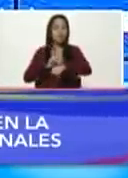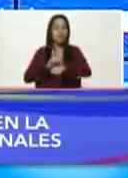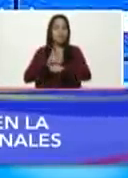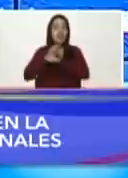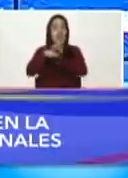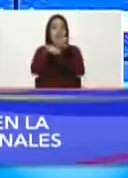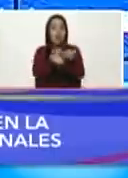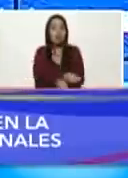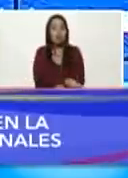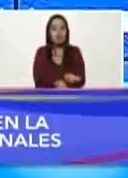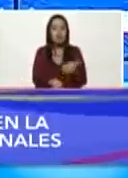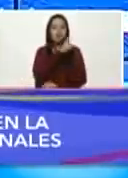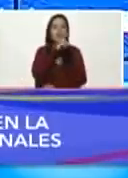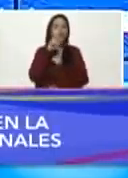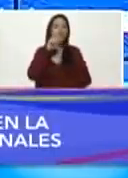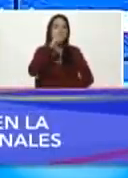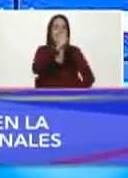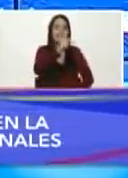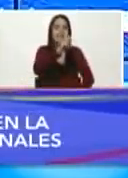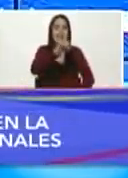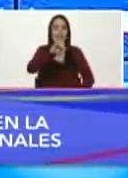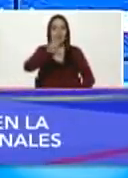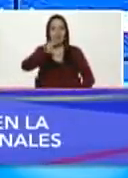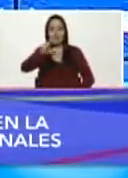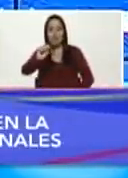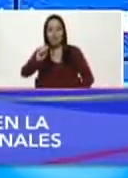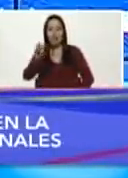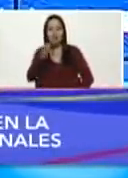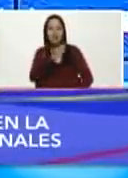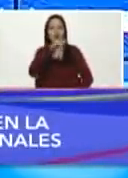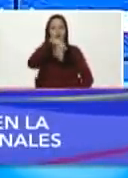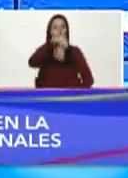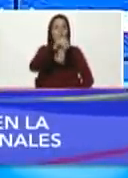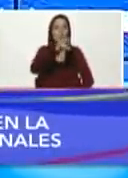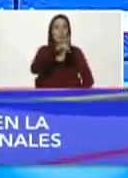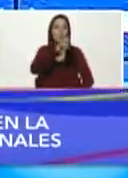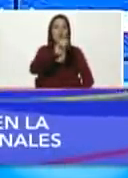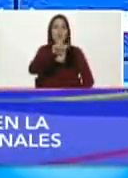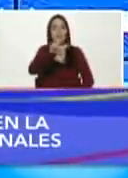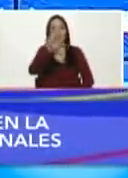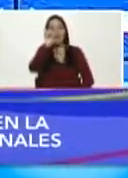doctora Keila Luisa Morales Padilla.